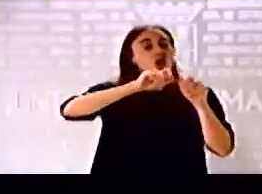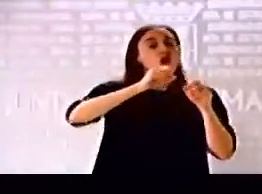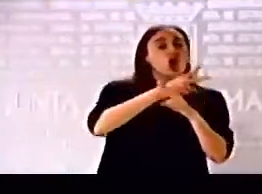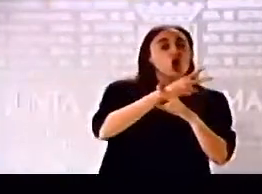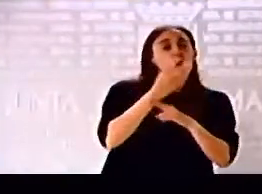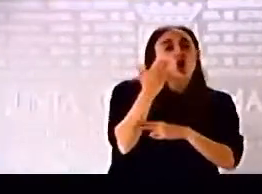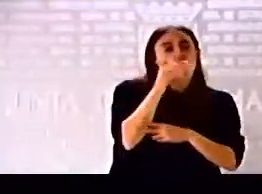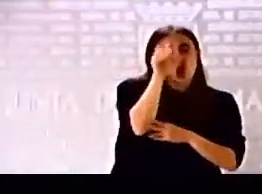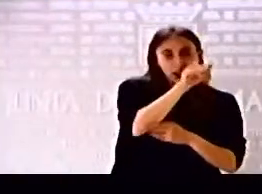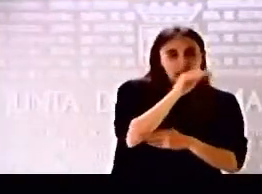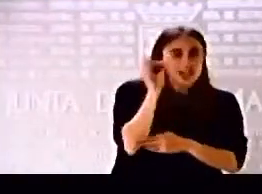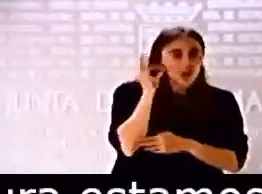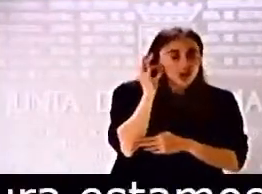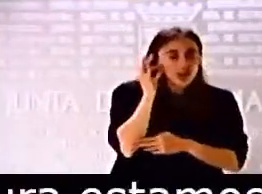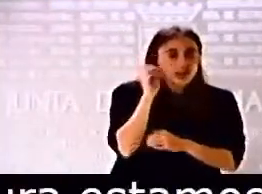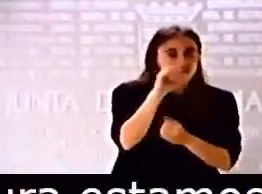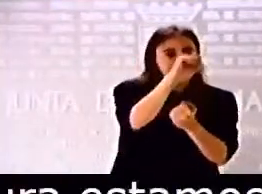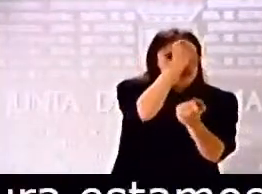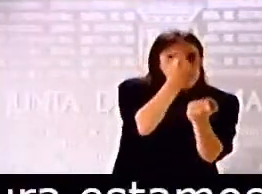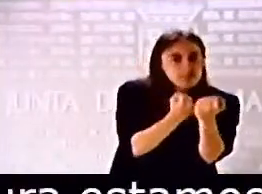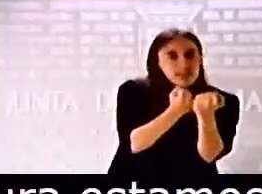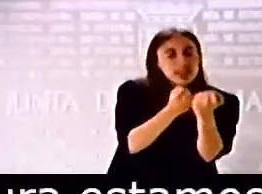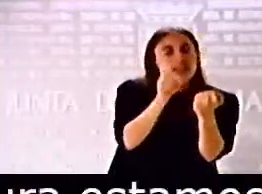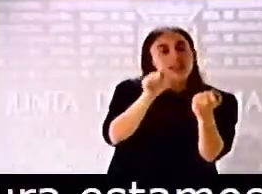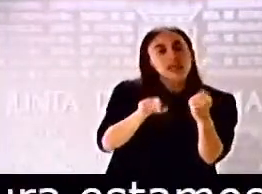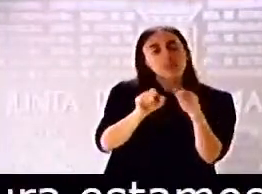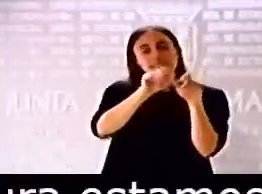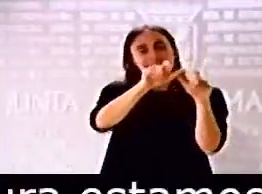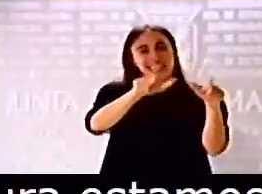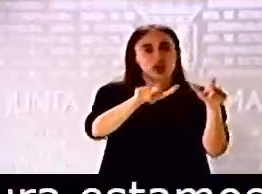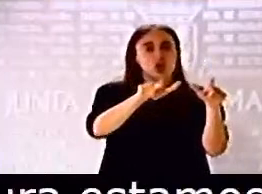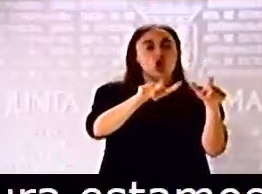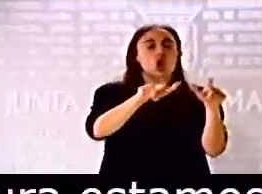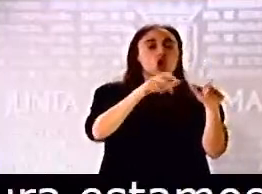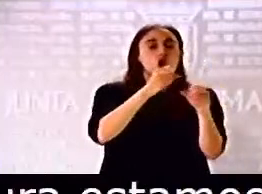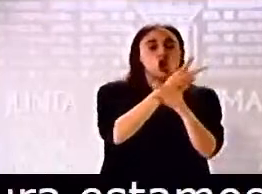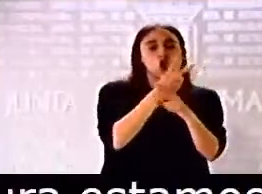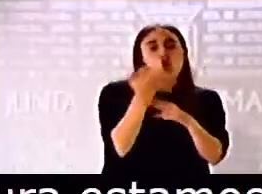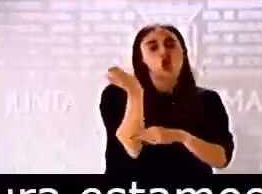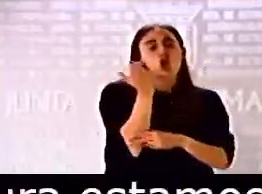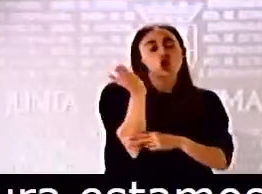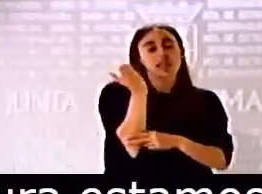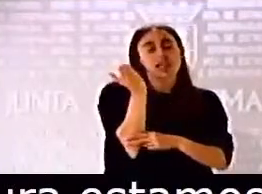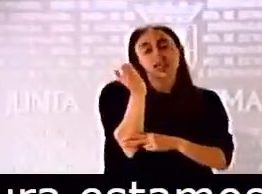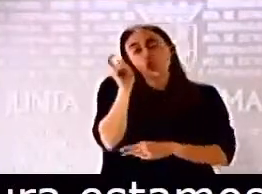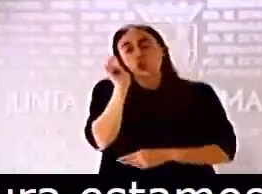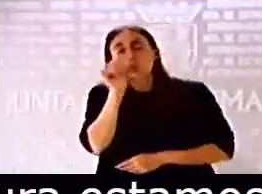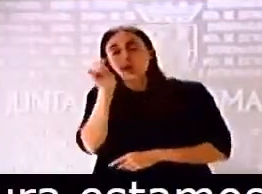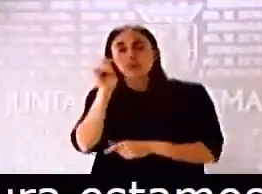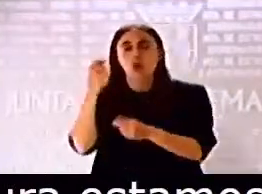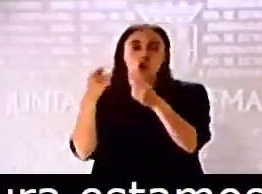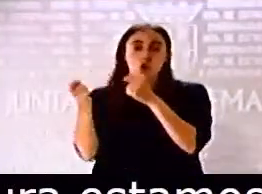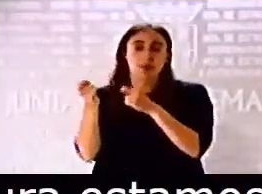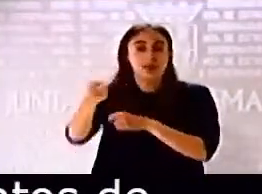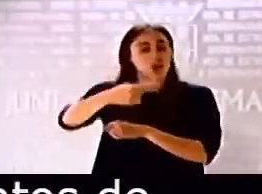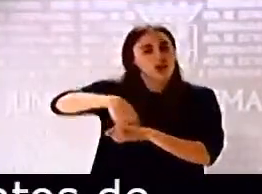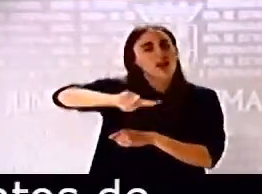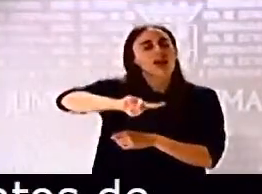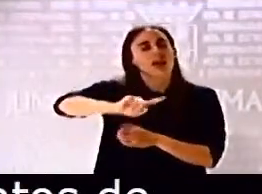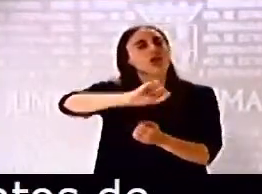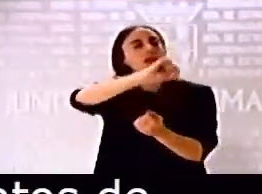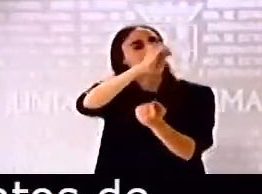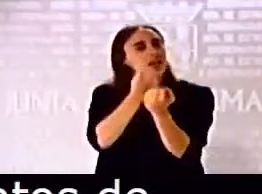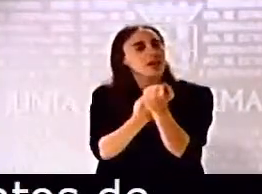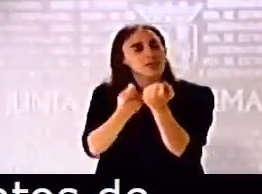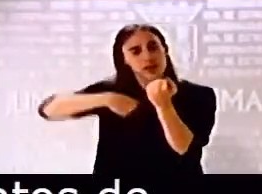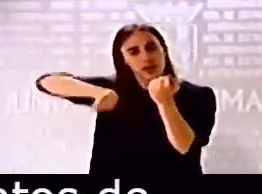las hosteleras, y desde el sector de la hostelería, desde el sector del turismo, desde el sector del comercio, están siendo